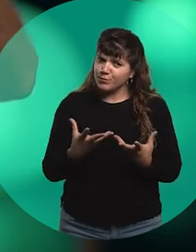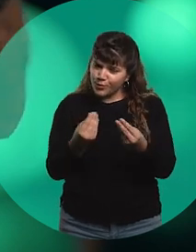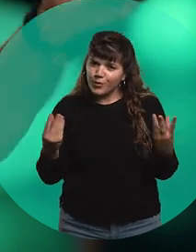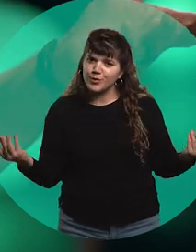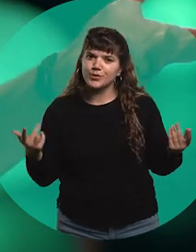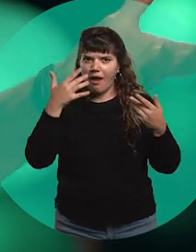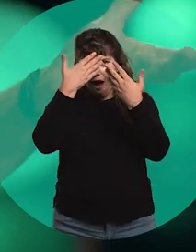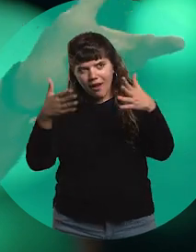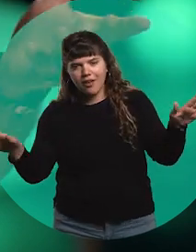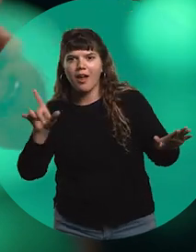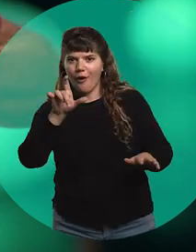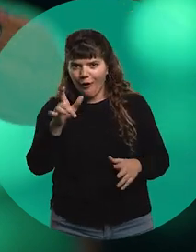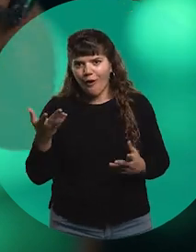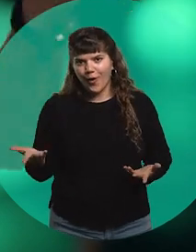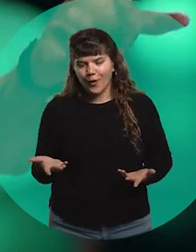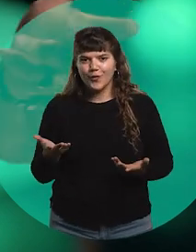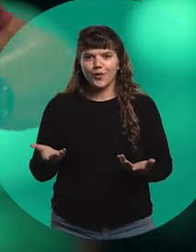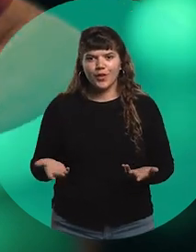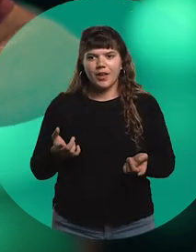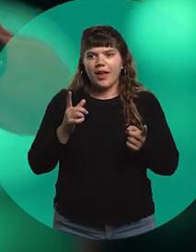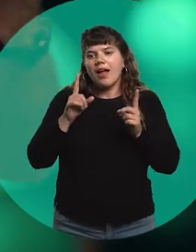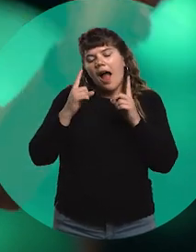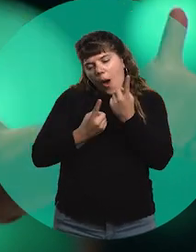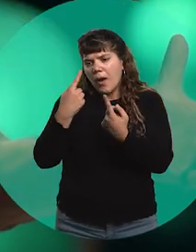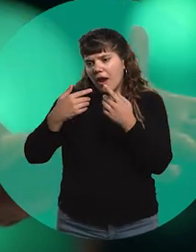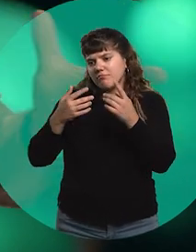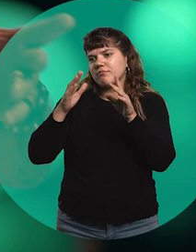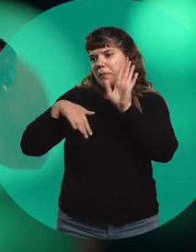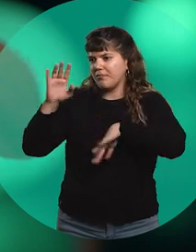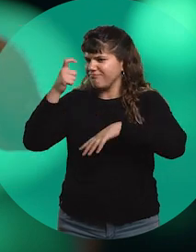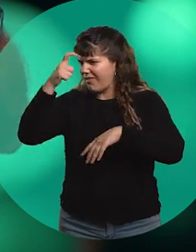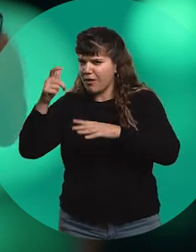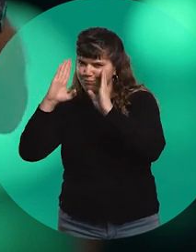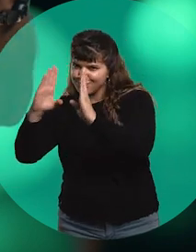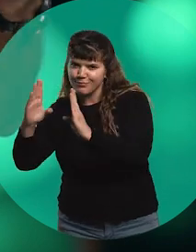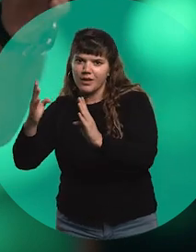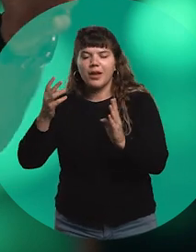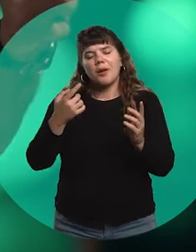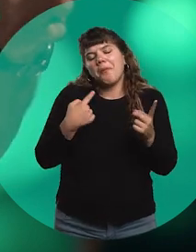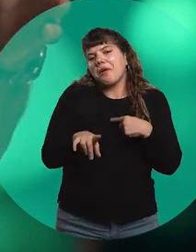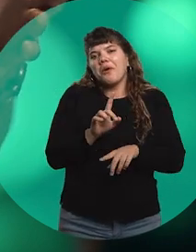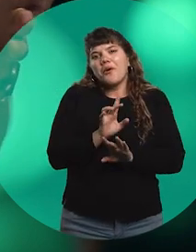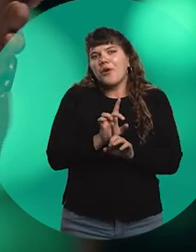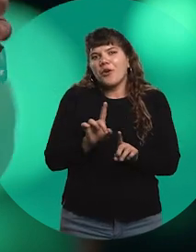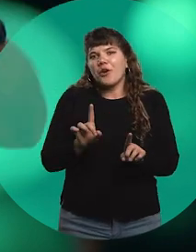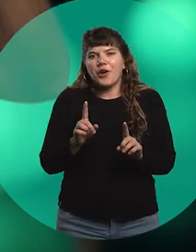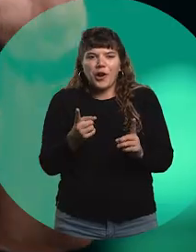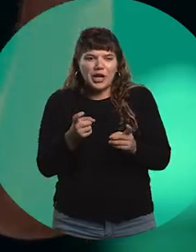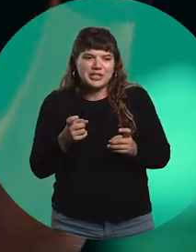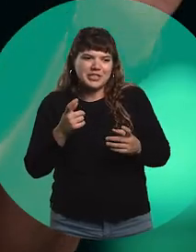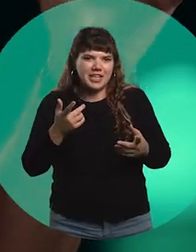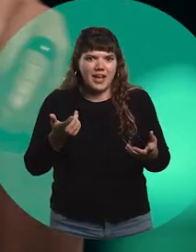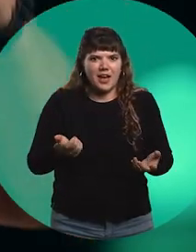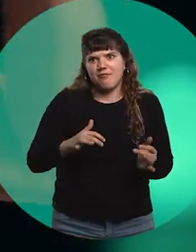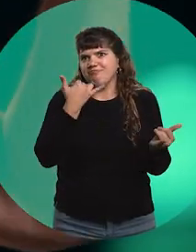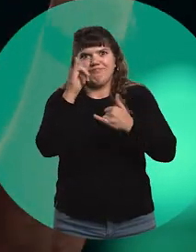desde, bueno, estar abiertos, ¿no?, permeables, ¿verdad?, a esto, hay competencias más técnicas. Yo siempre digo, tampoco hay que ser este... un gran